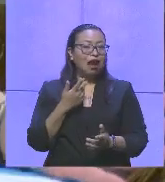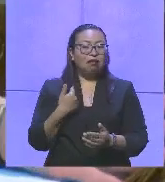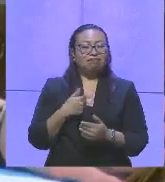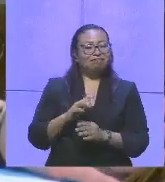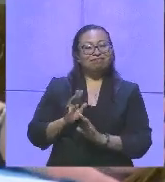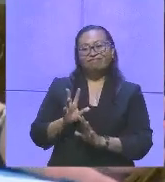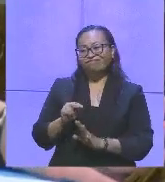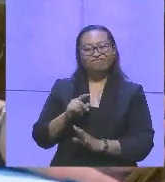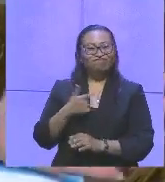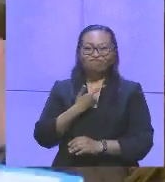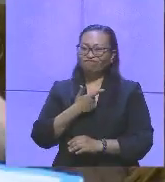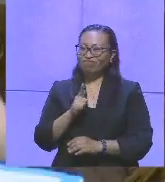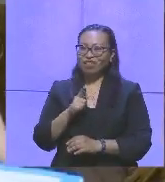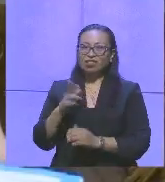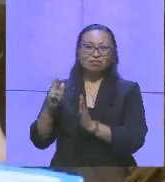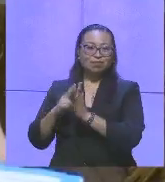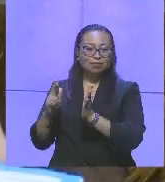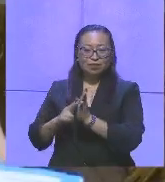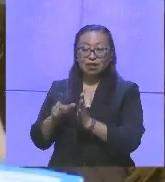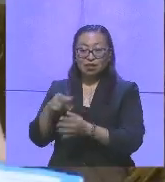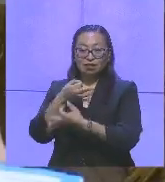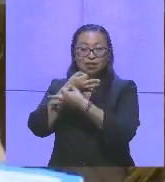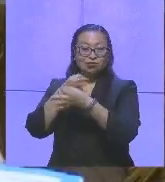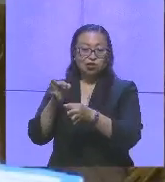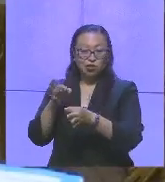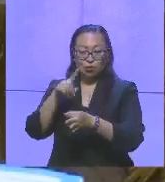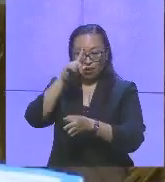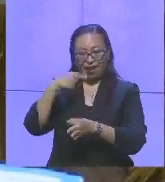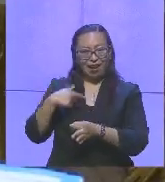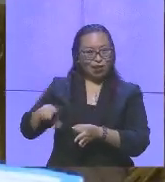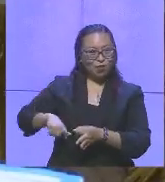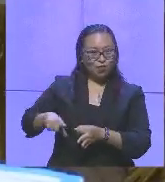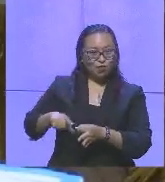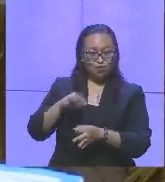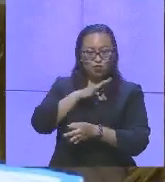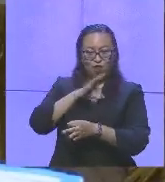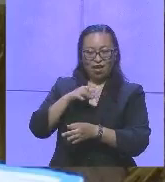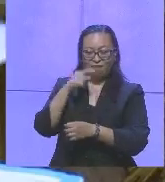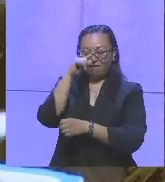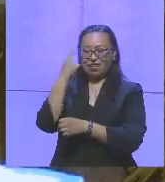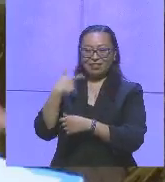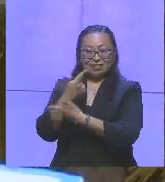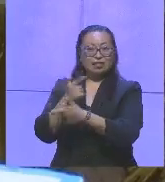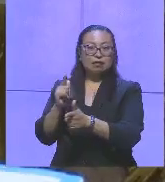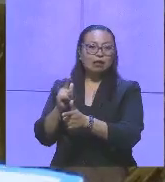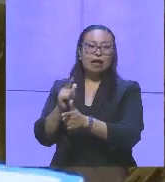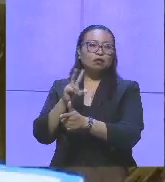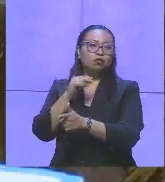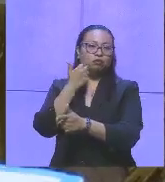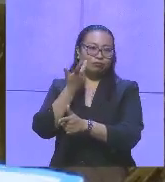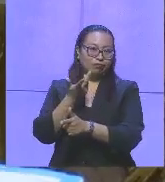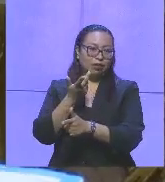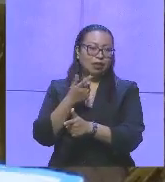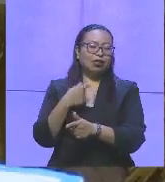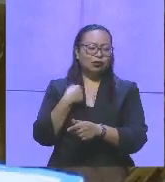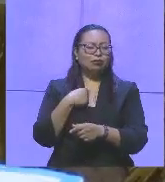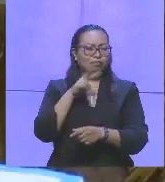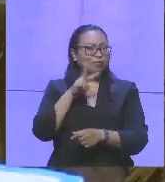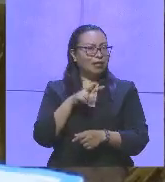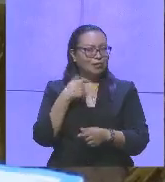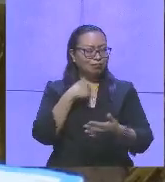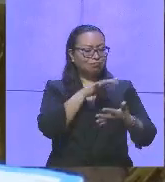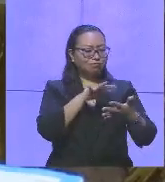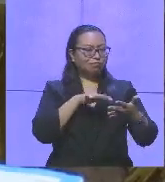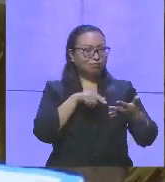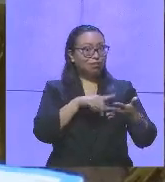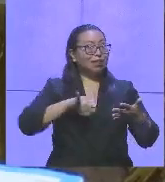las reglas que se establecieron de propaganda gubernamental. Hay muchas cosas de verdad muy interesantes en este libro, ya se